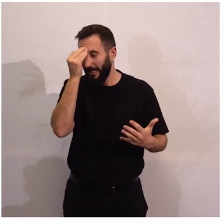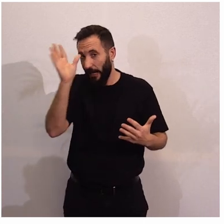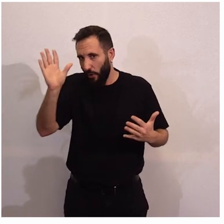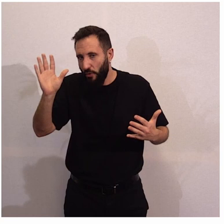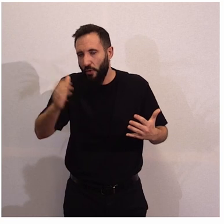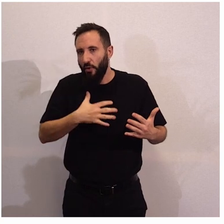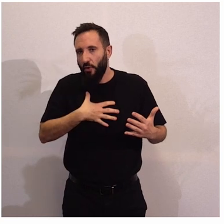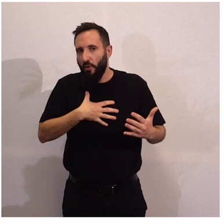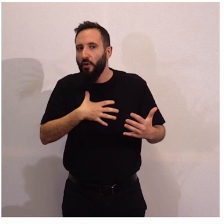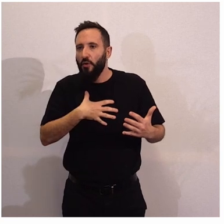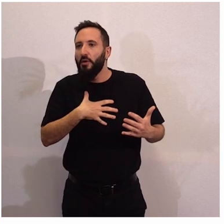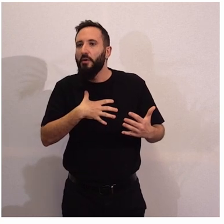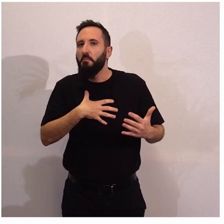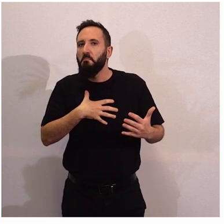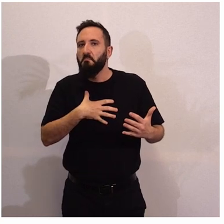buscar